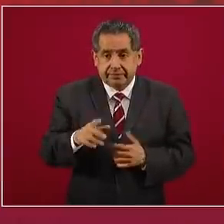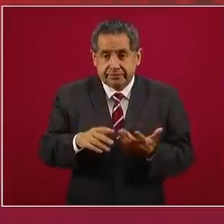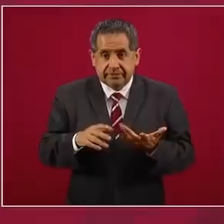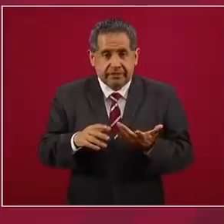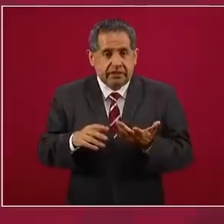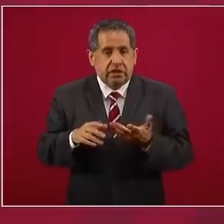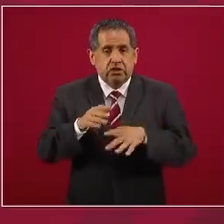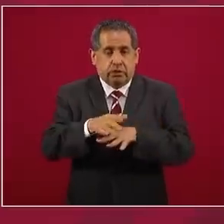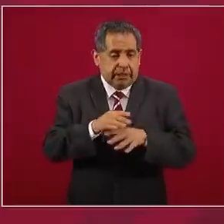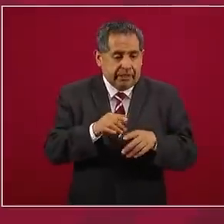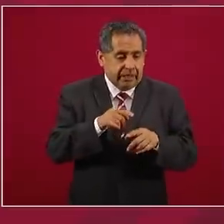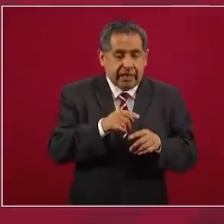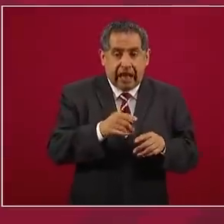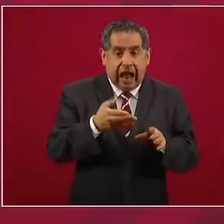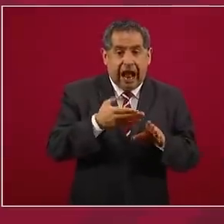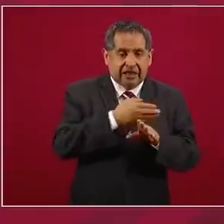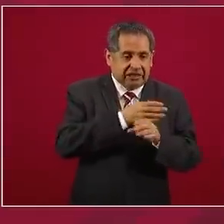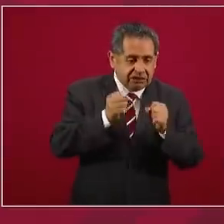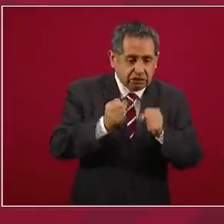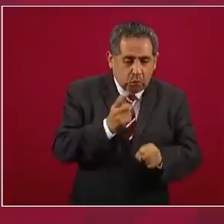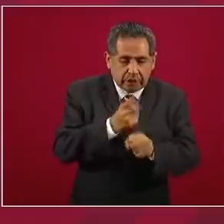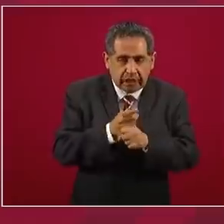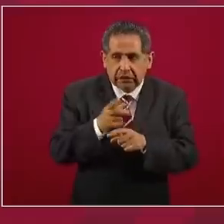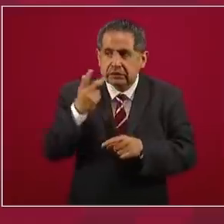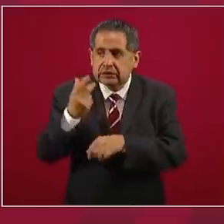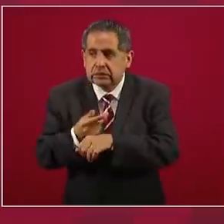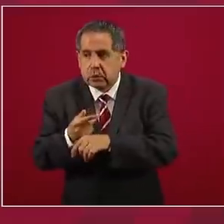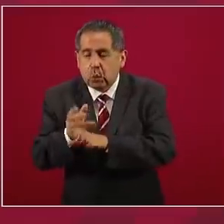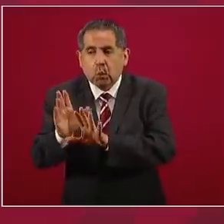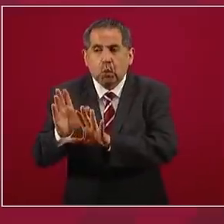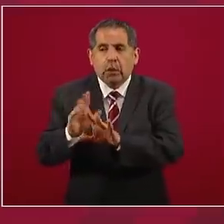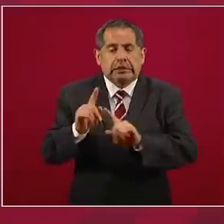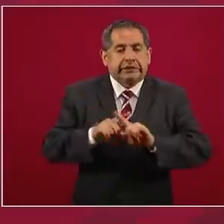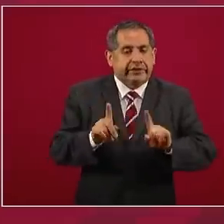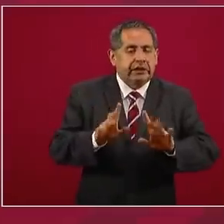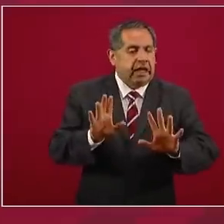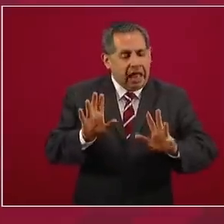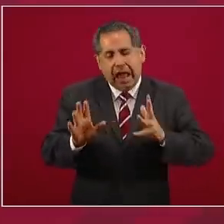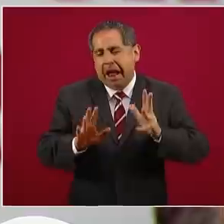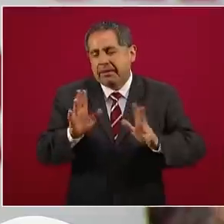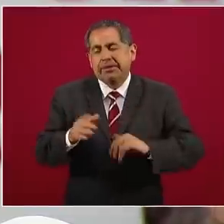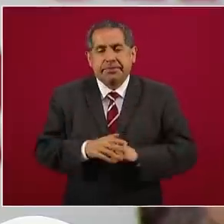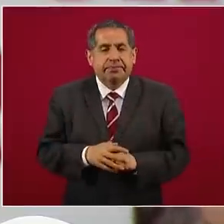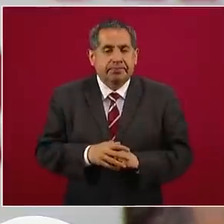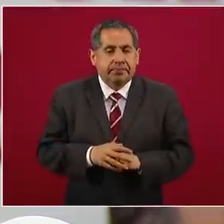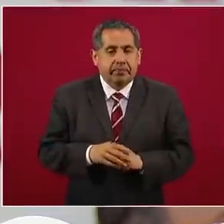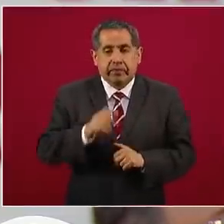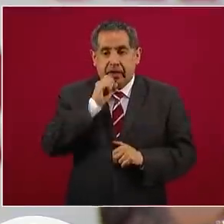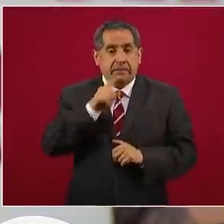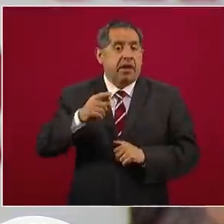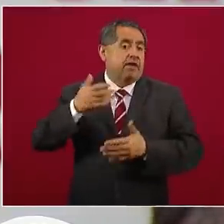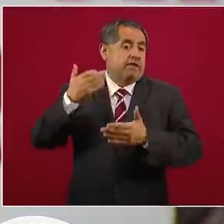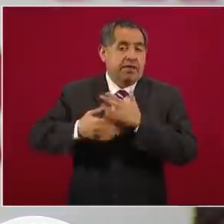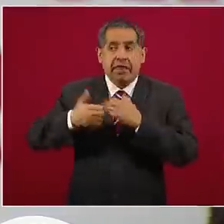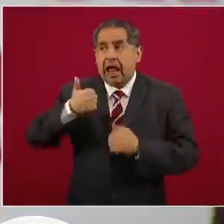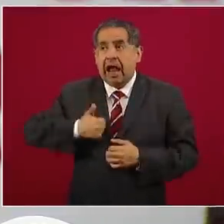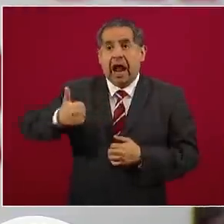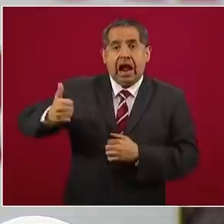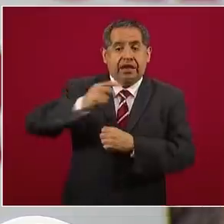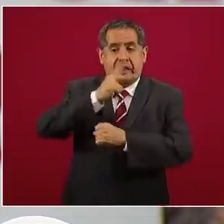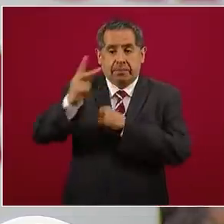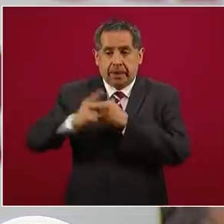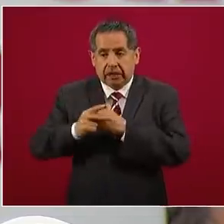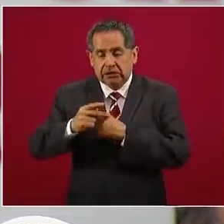de seguridad tengan que ser considerados de manera específica. Como también ya se señala, la autoridad sanitaria de cada país